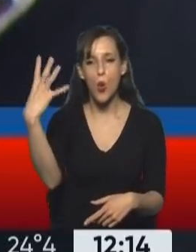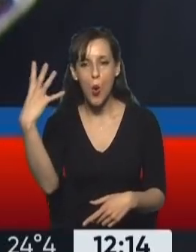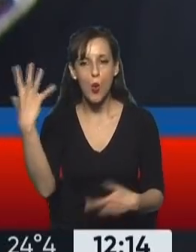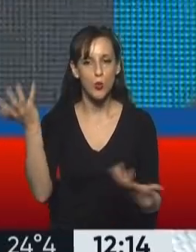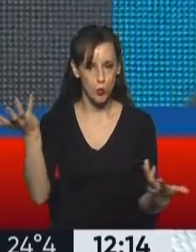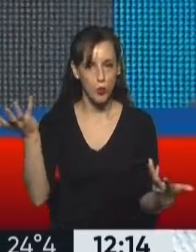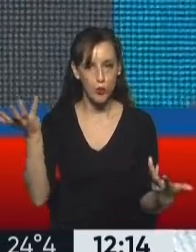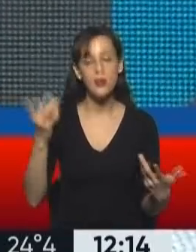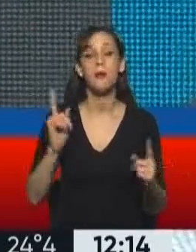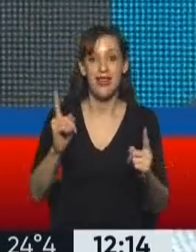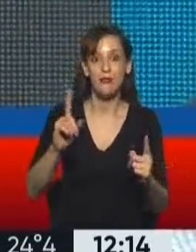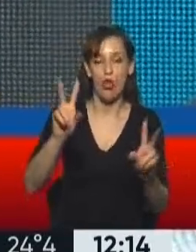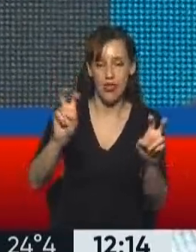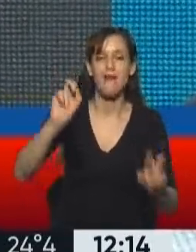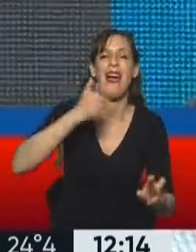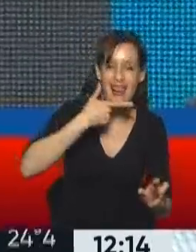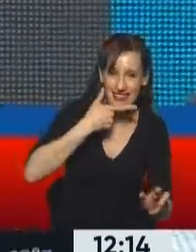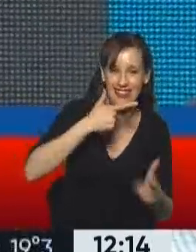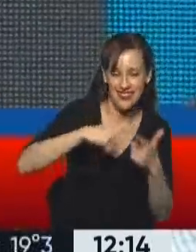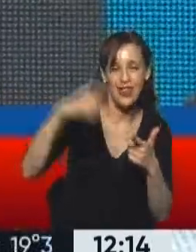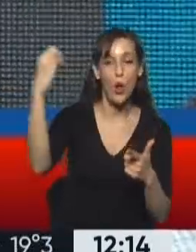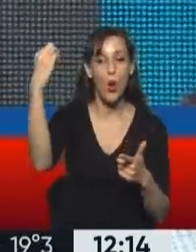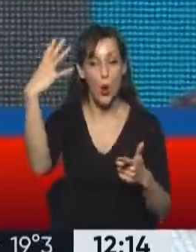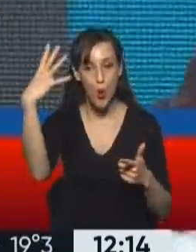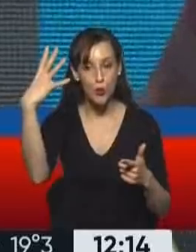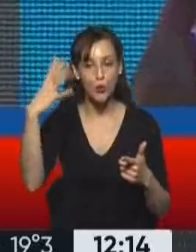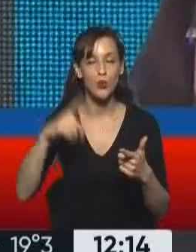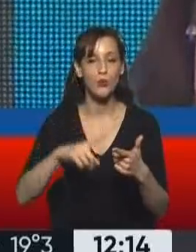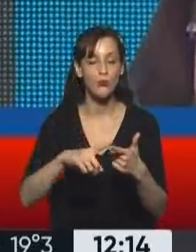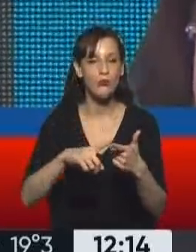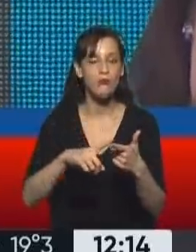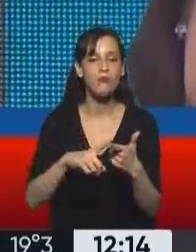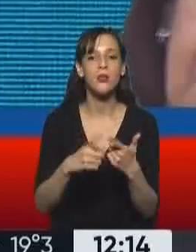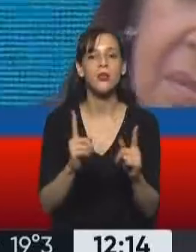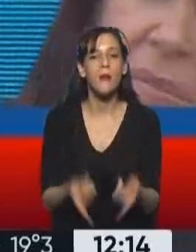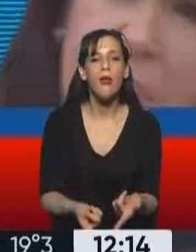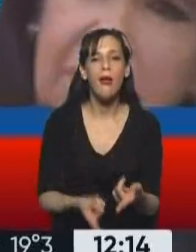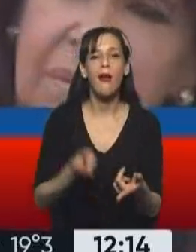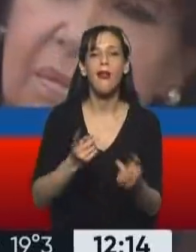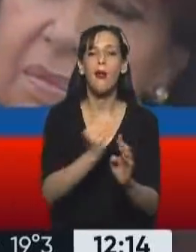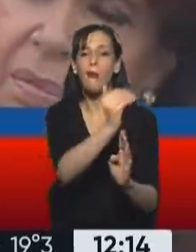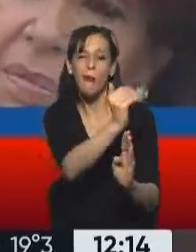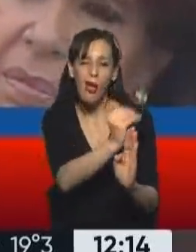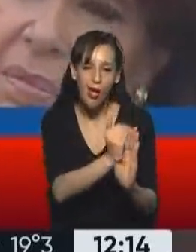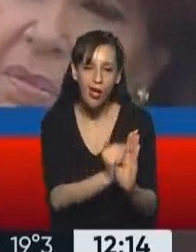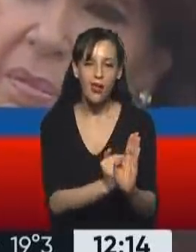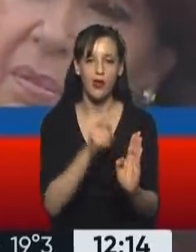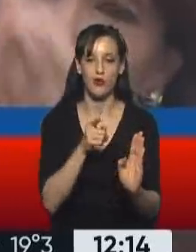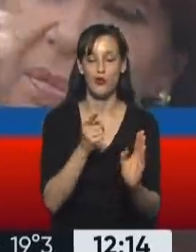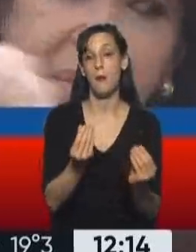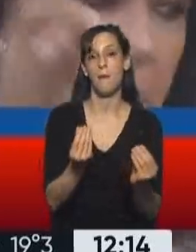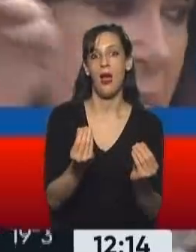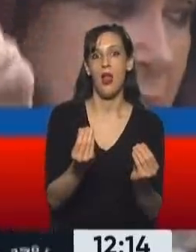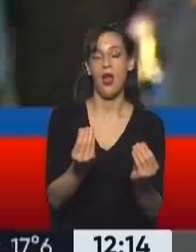sobre el gas, sobre la luz, de tratar de alivianar las espaldas de nuestra gente en medio